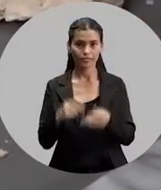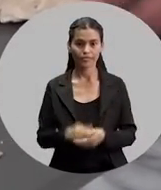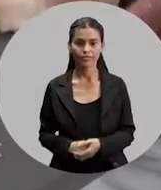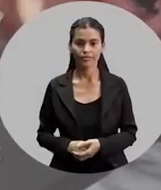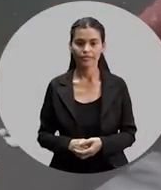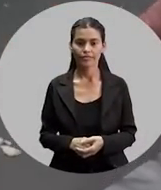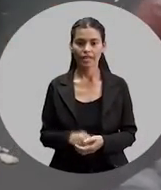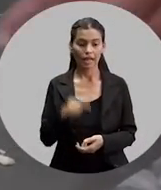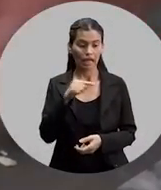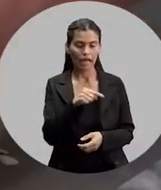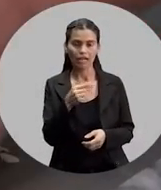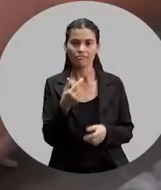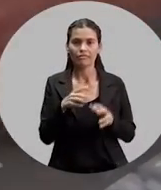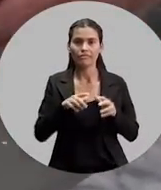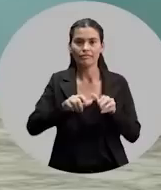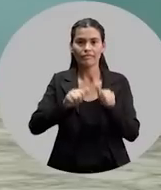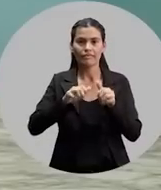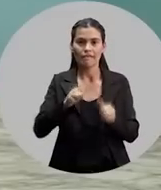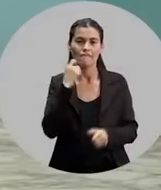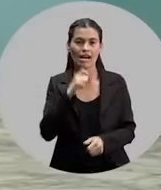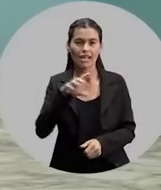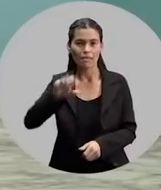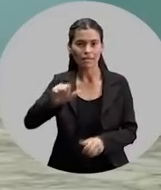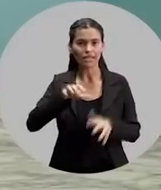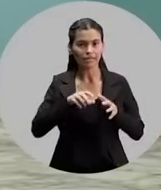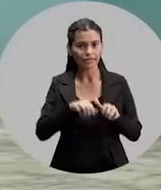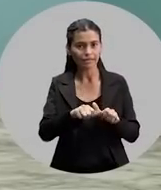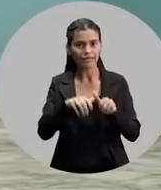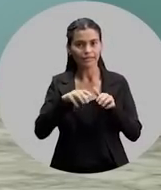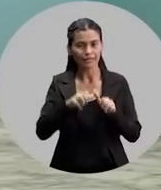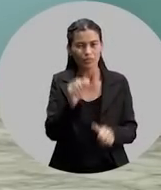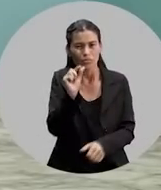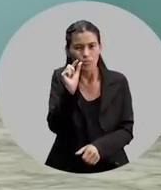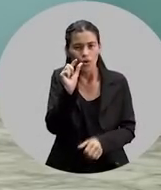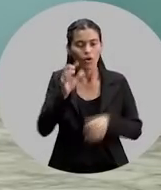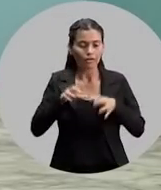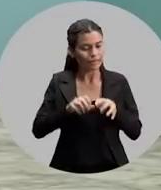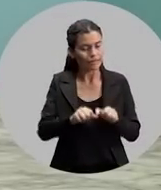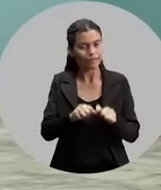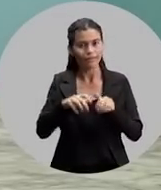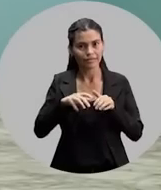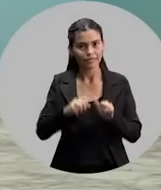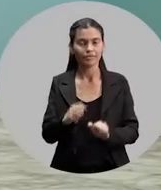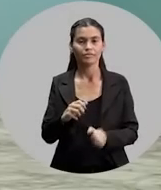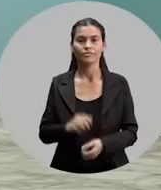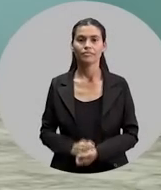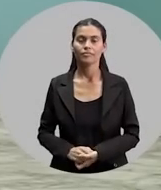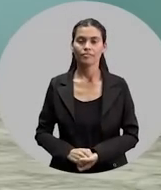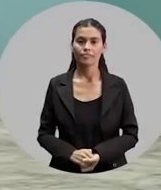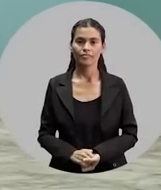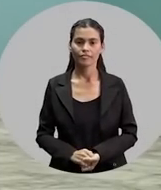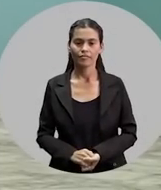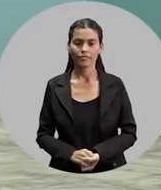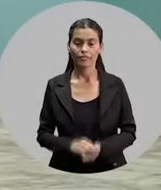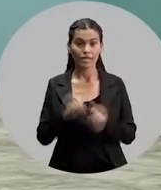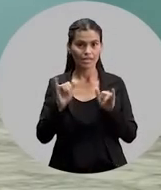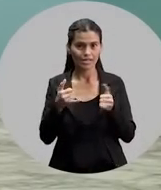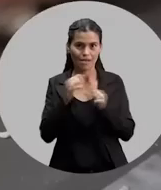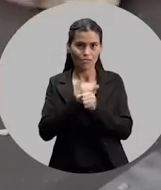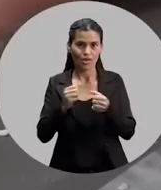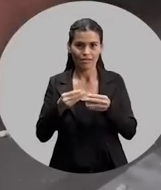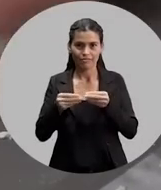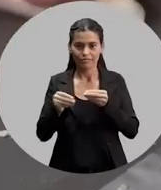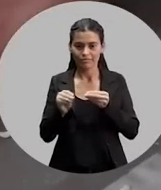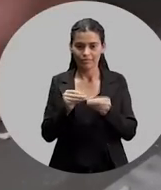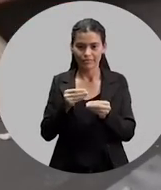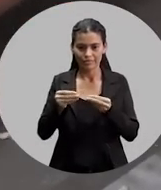porque este no estaba bien amasado, entonces le damos un poquitito más de amasado nada más y